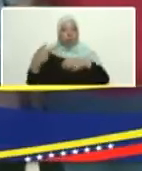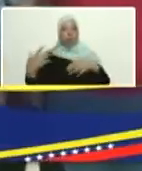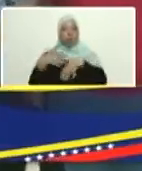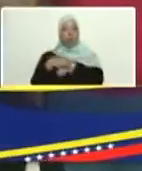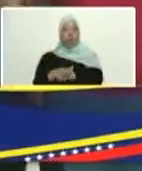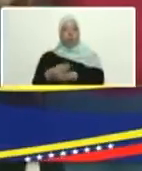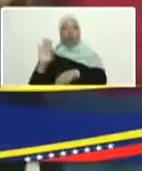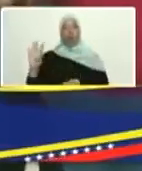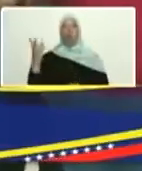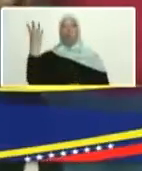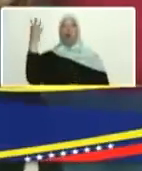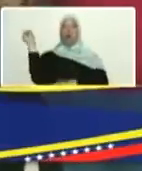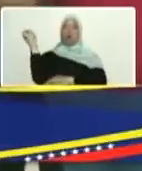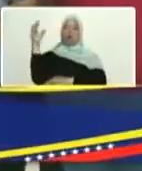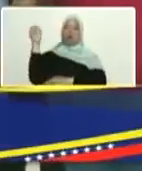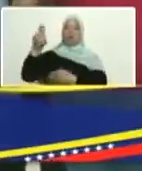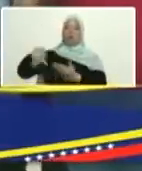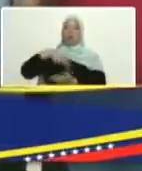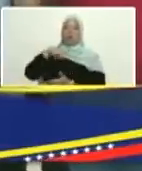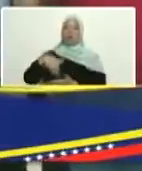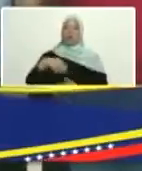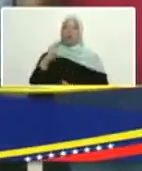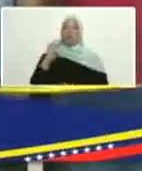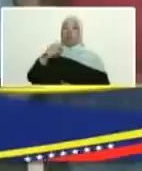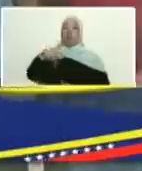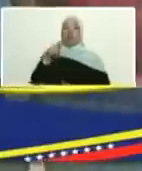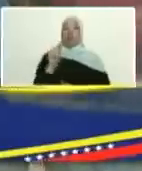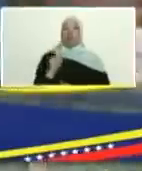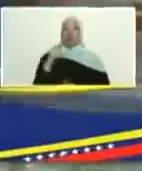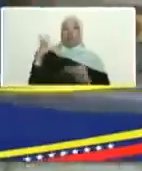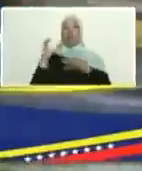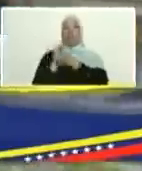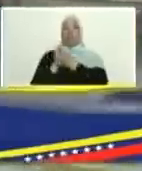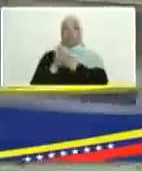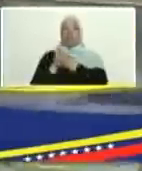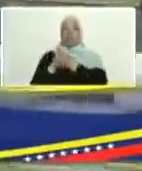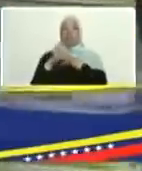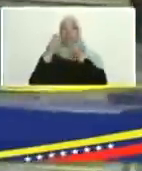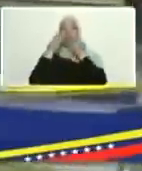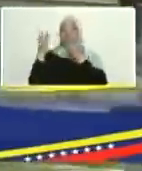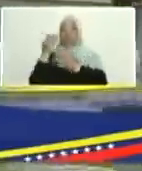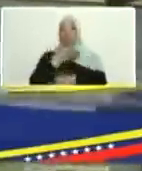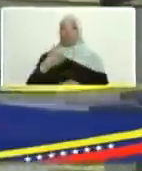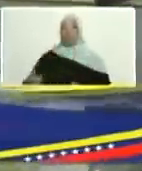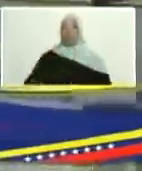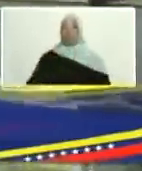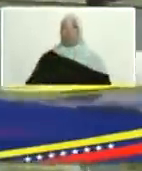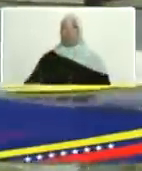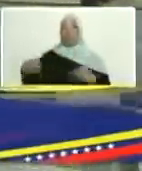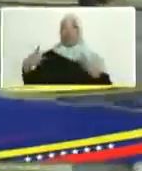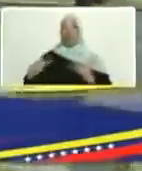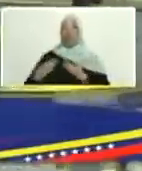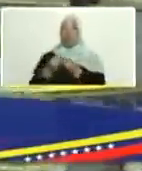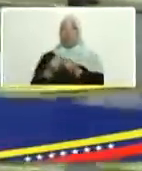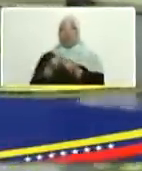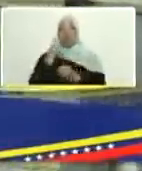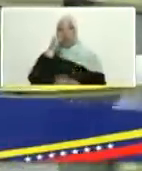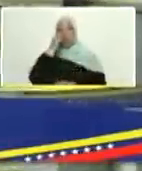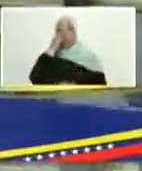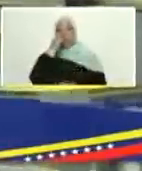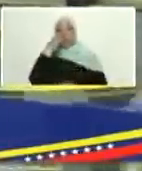cuarto congreso de los CPT. Un saludo también a mis compañeros que se encuentran allí, presidente, acompañándolo por